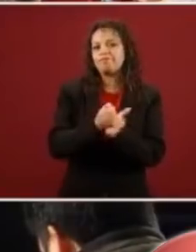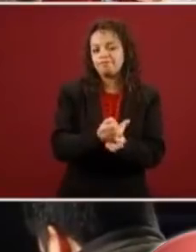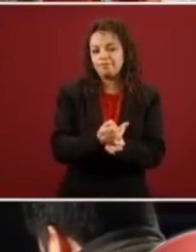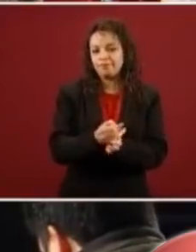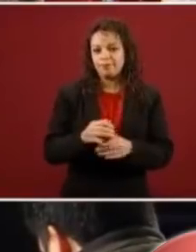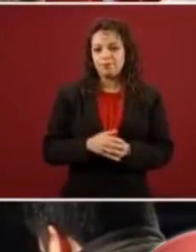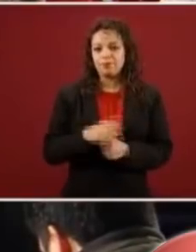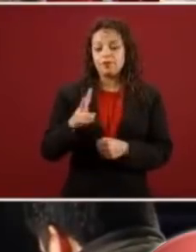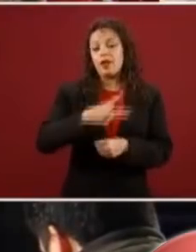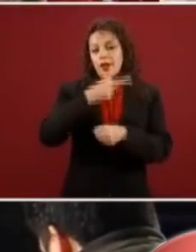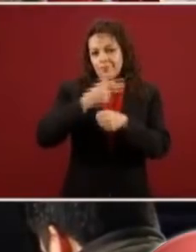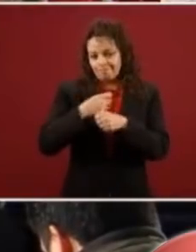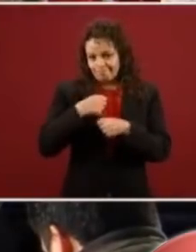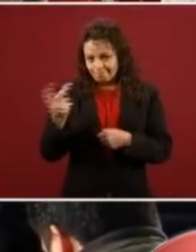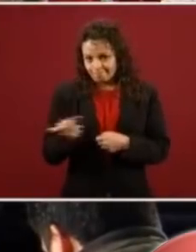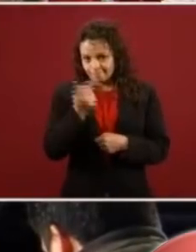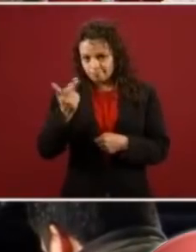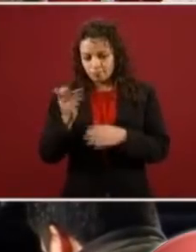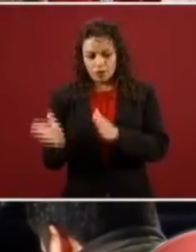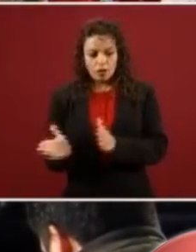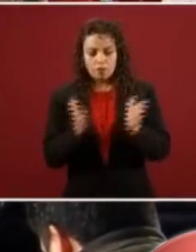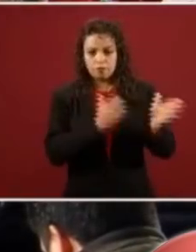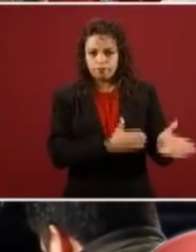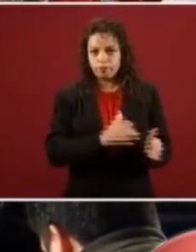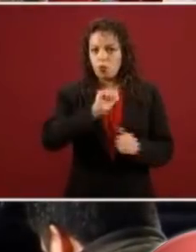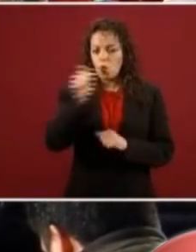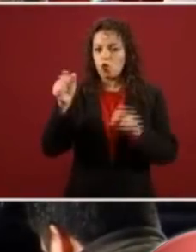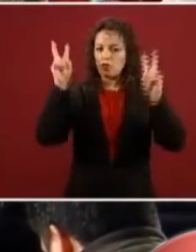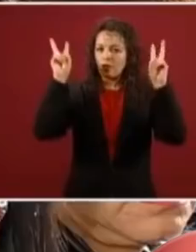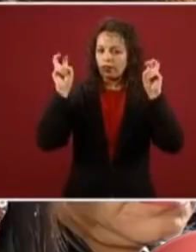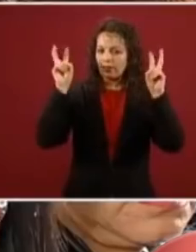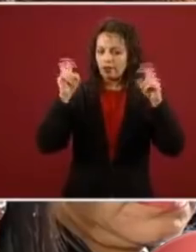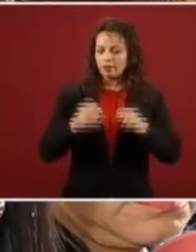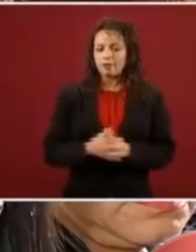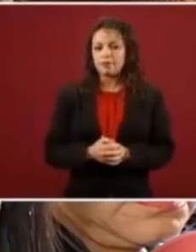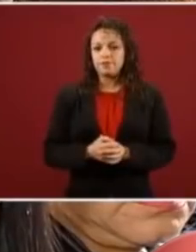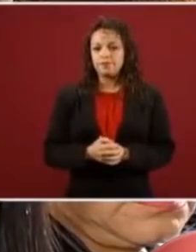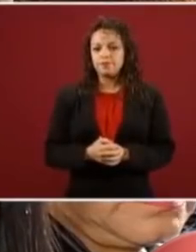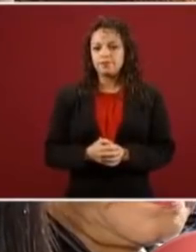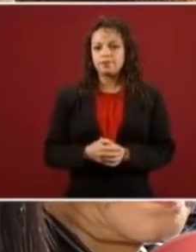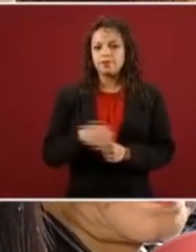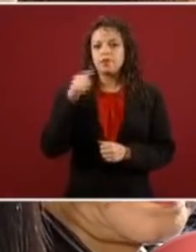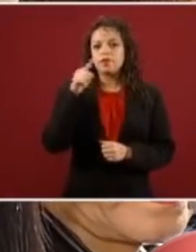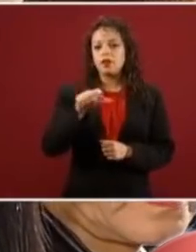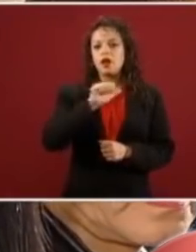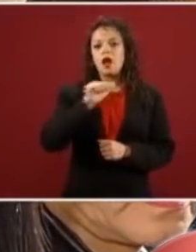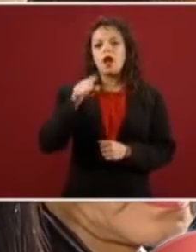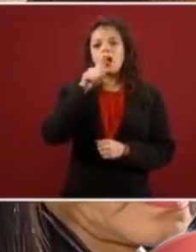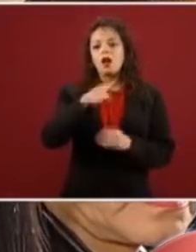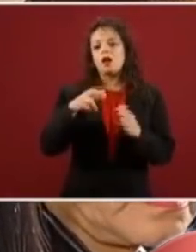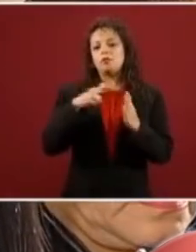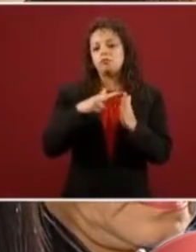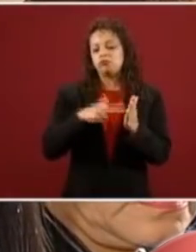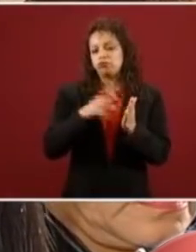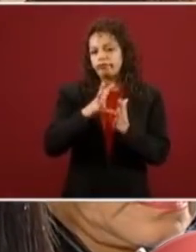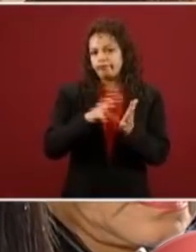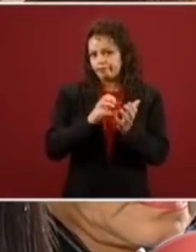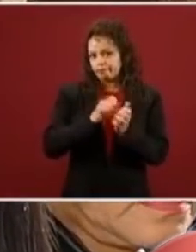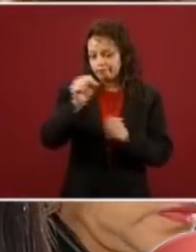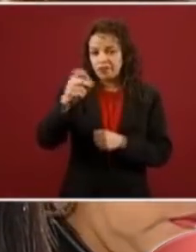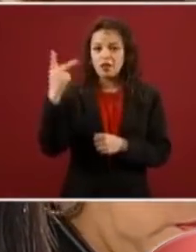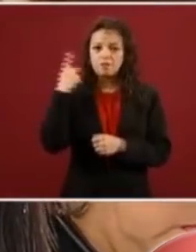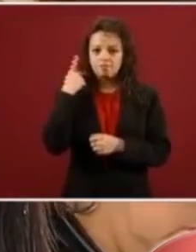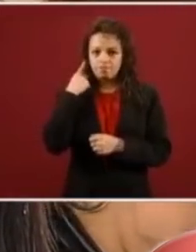pregunta, fuera del tema de outsourcing, es sobre reforma política. Tiene que ver con